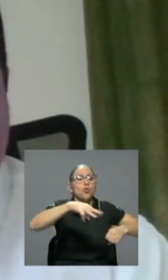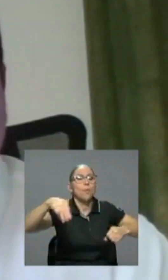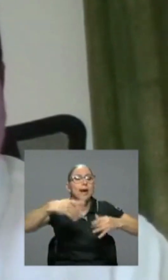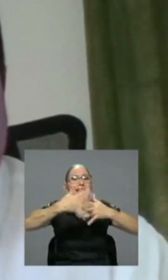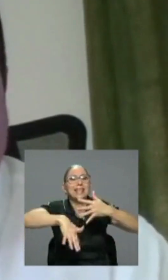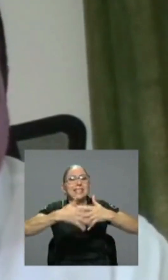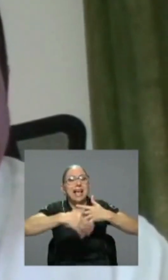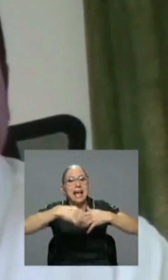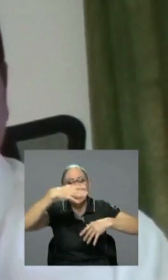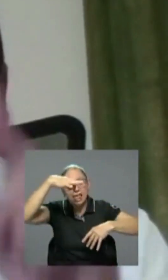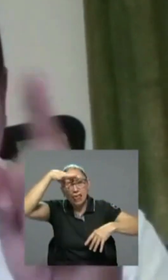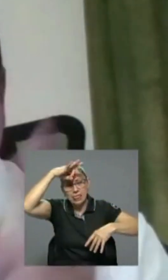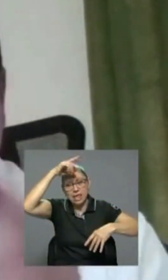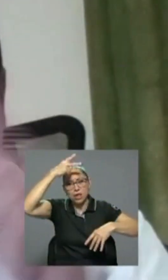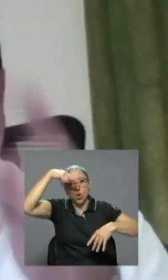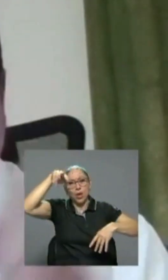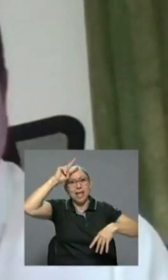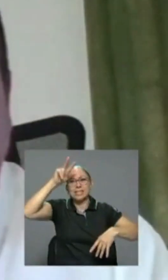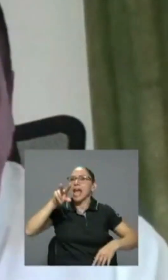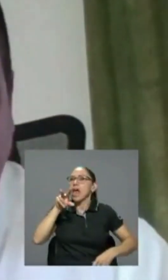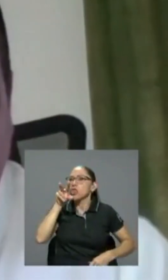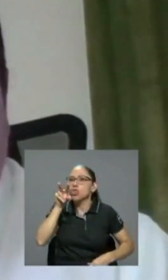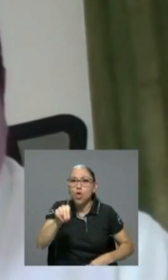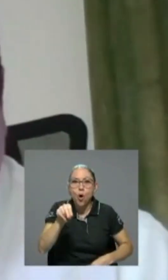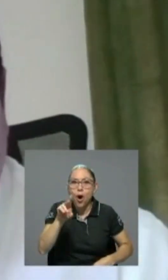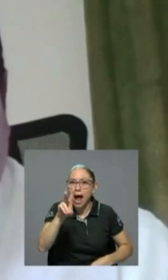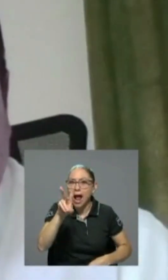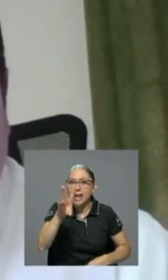quinto centenario de